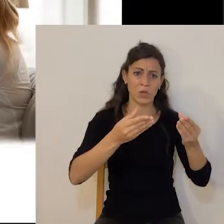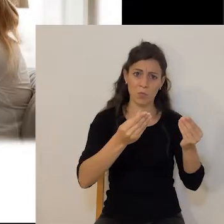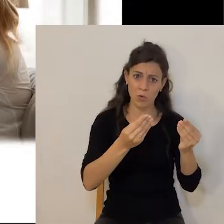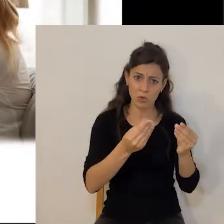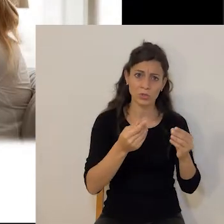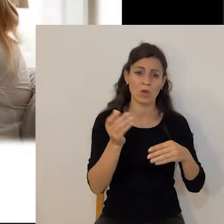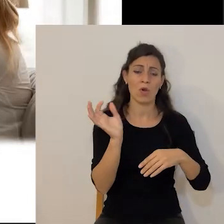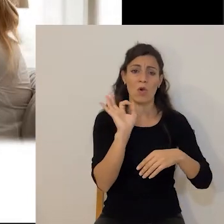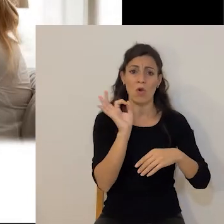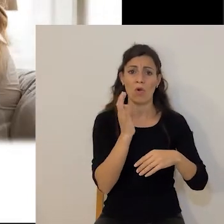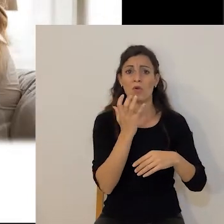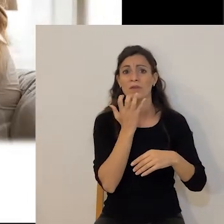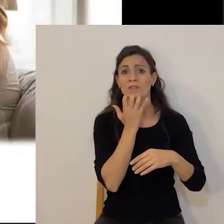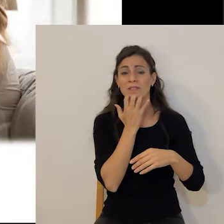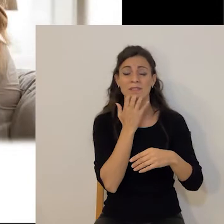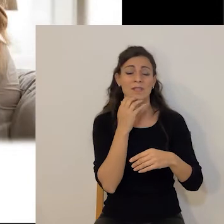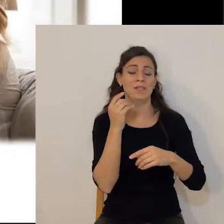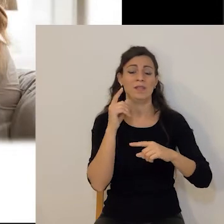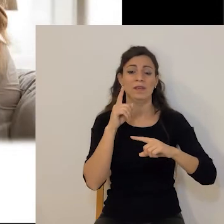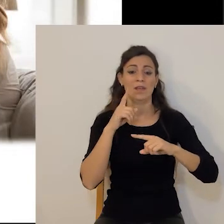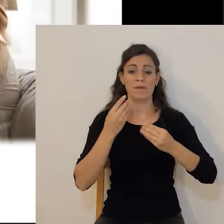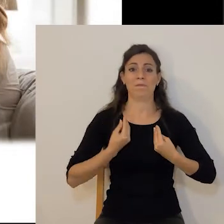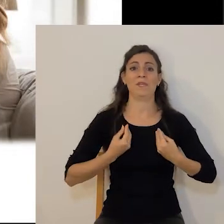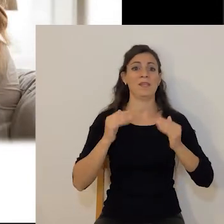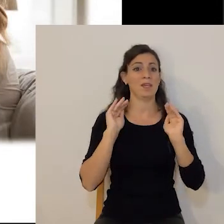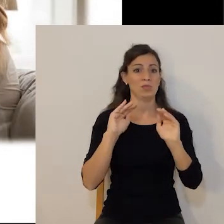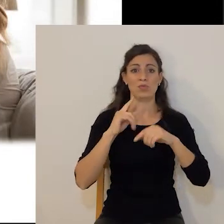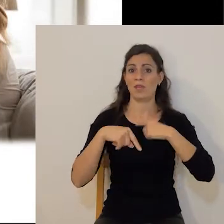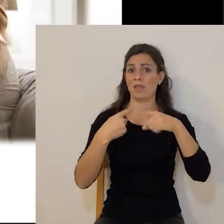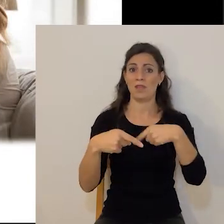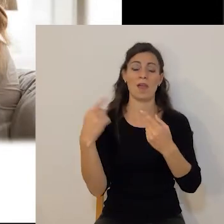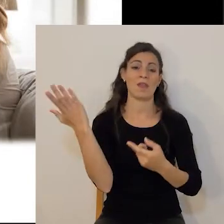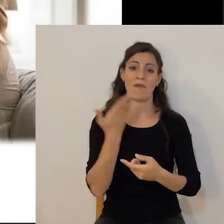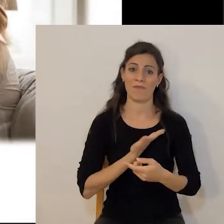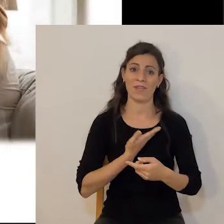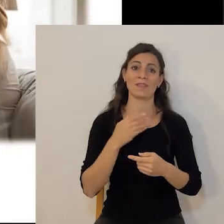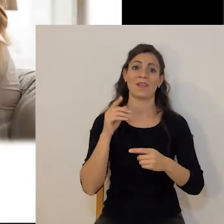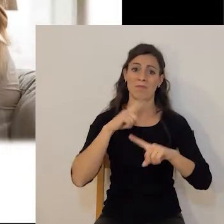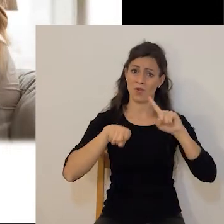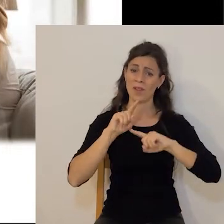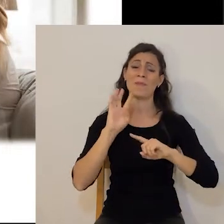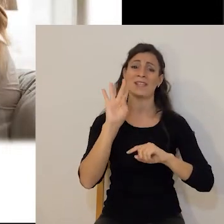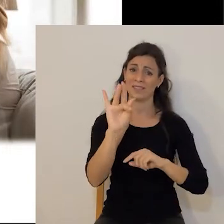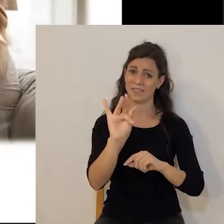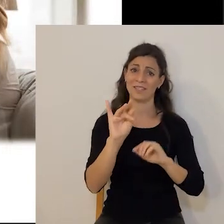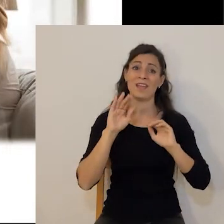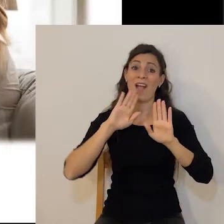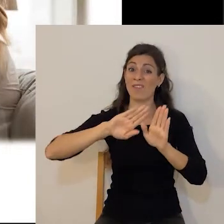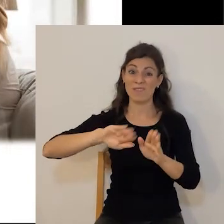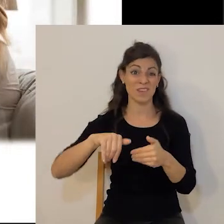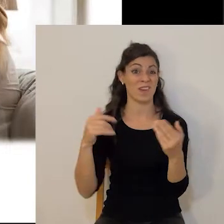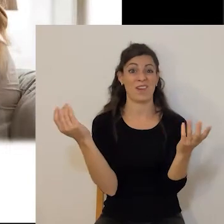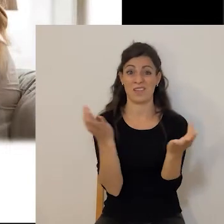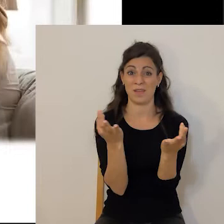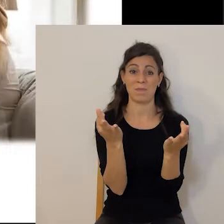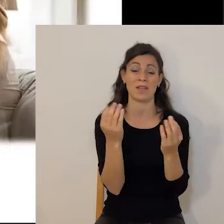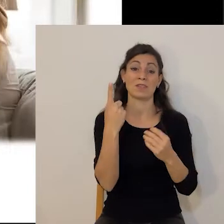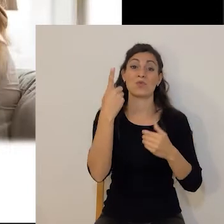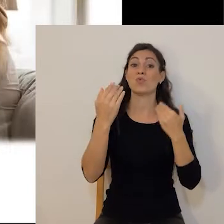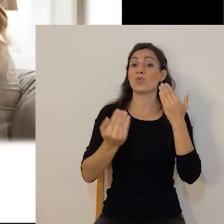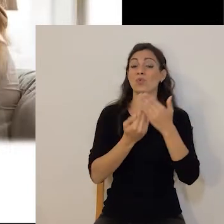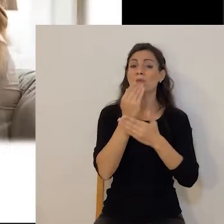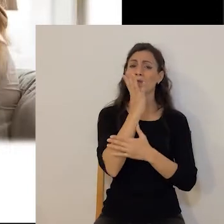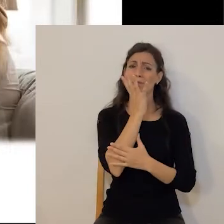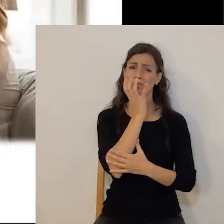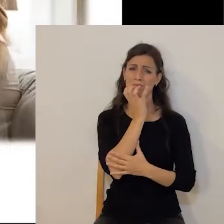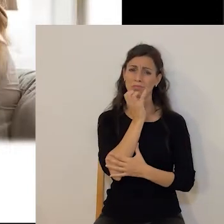les afecta en su vida diaria, ¿no? Claro que lo es, ¿no? Entonces, al final lo que está pasando, que un día de